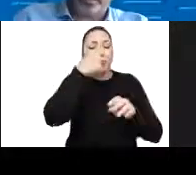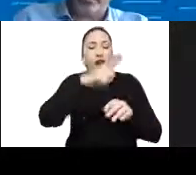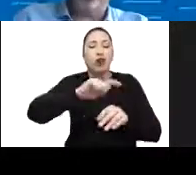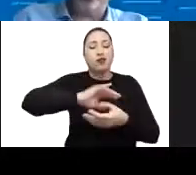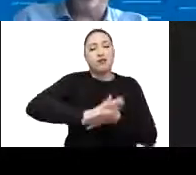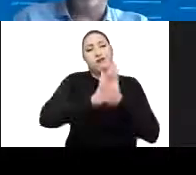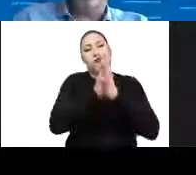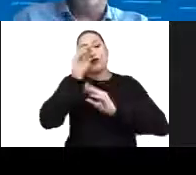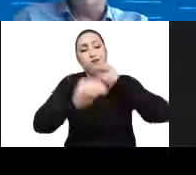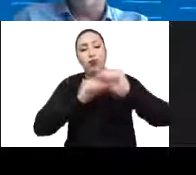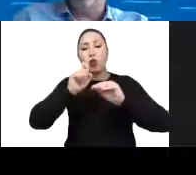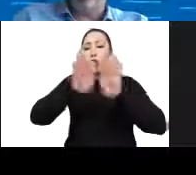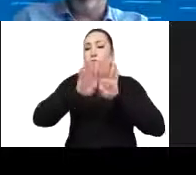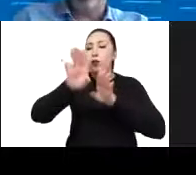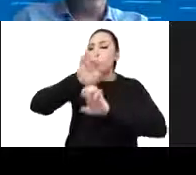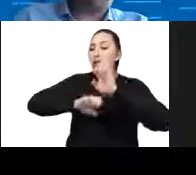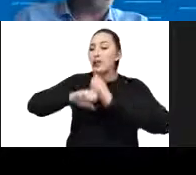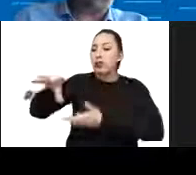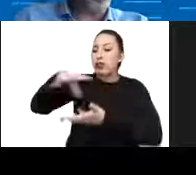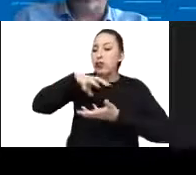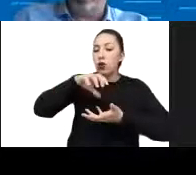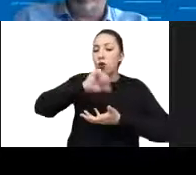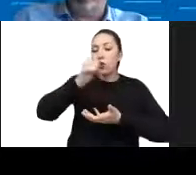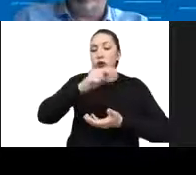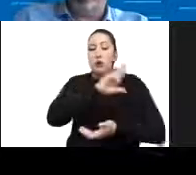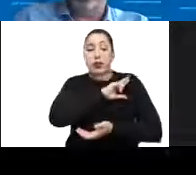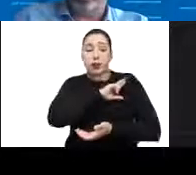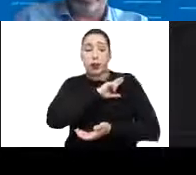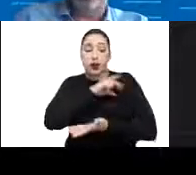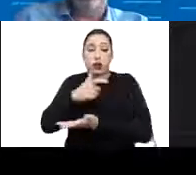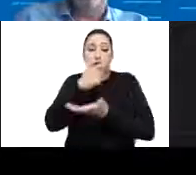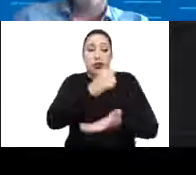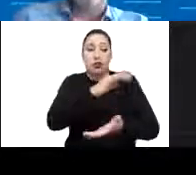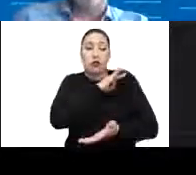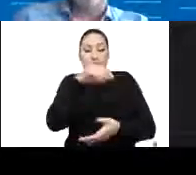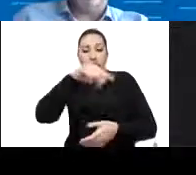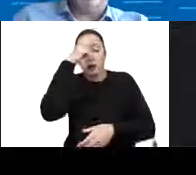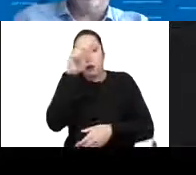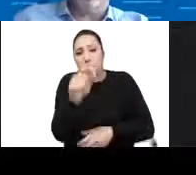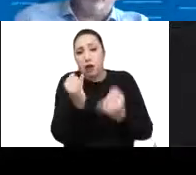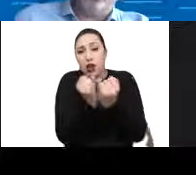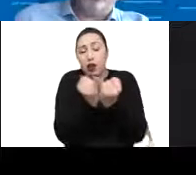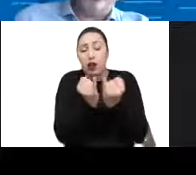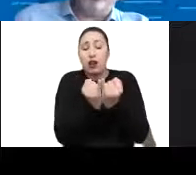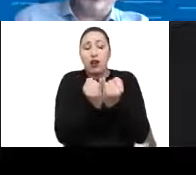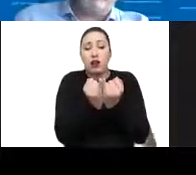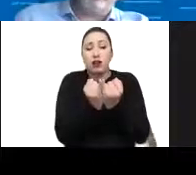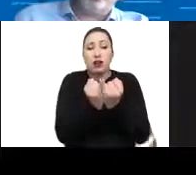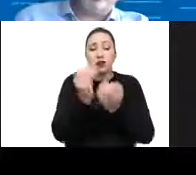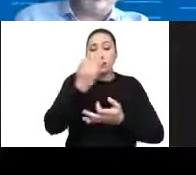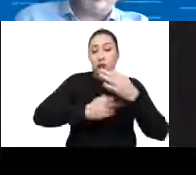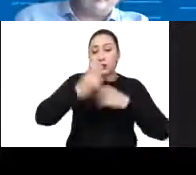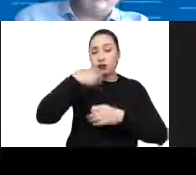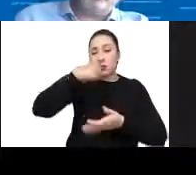de inversión, inclusive, por ejemplo, privada, pero nacional. Y esto es algo que creo que es